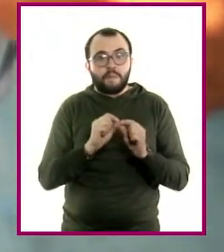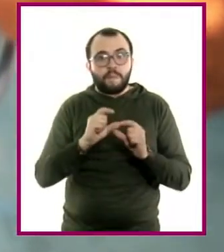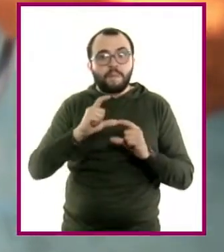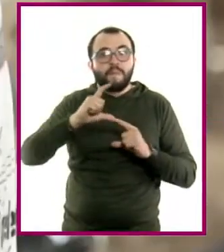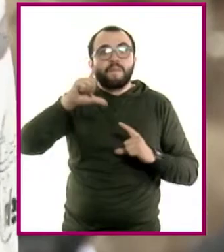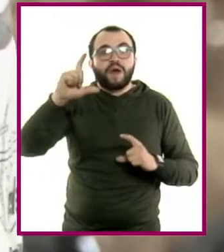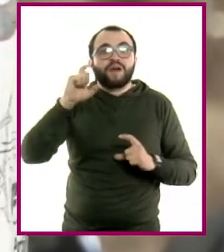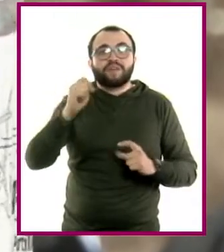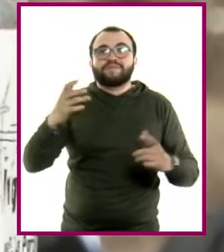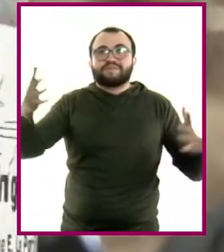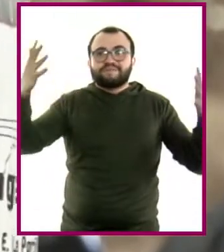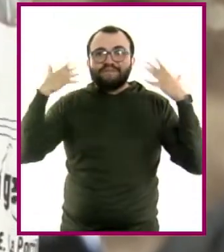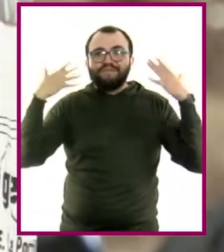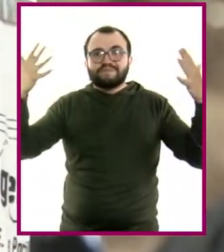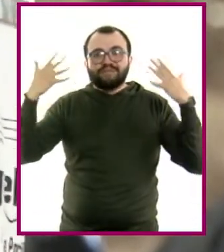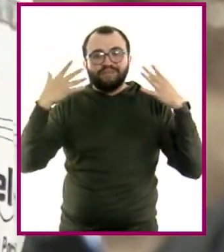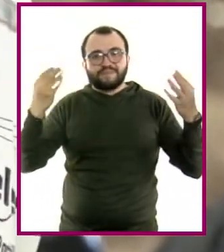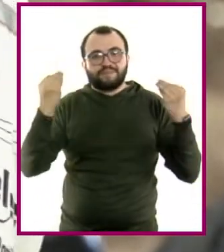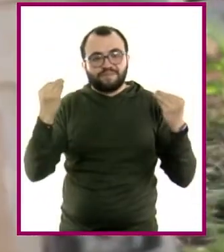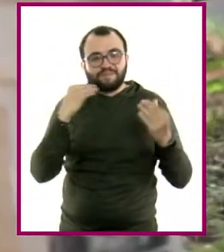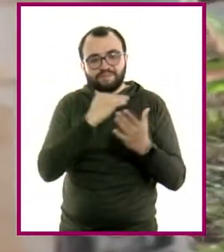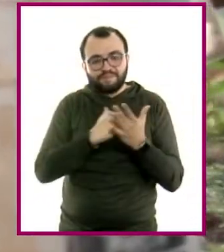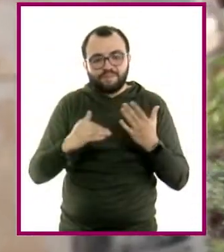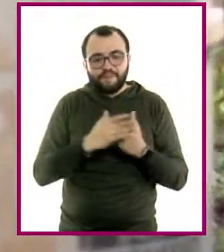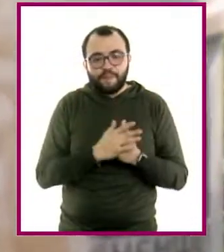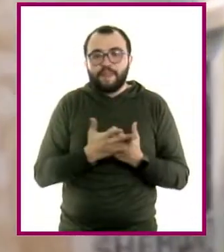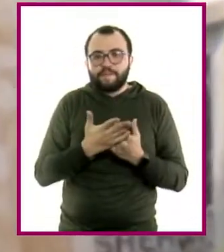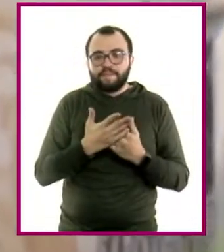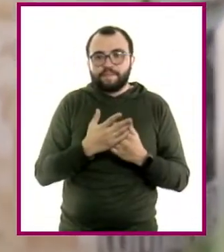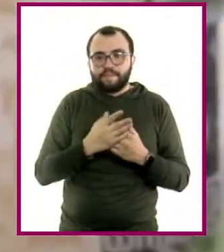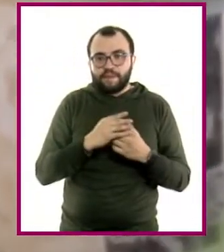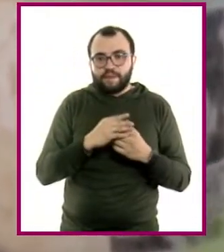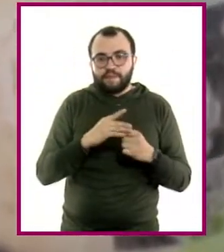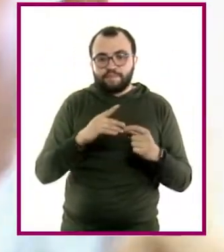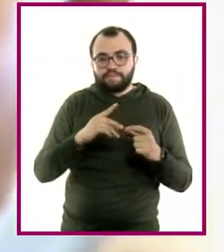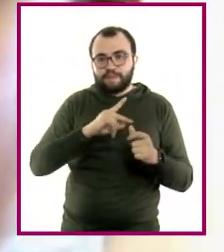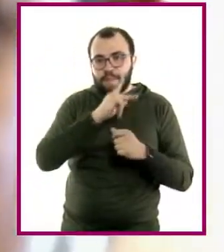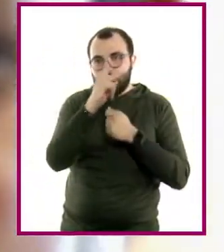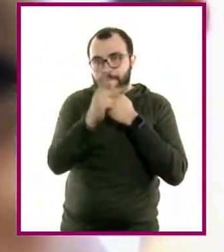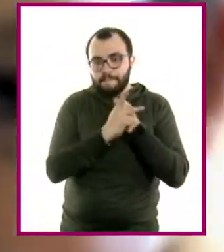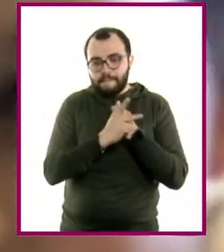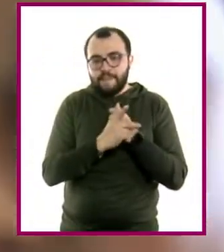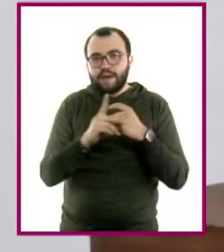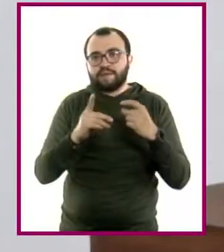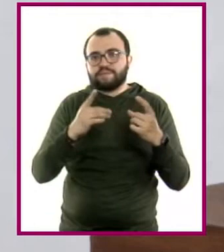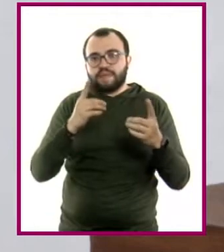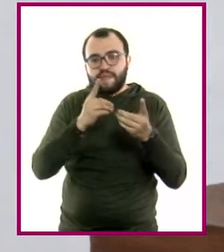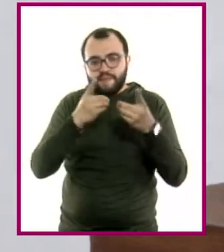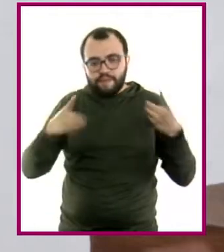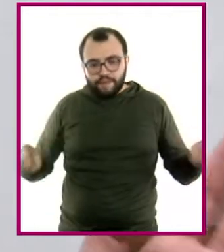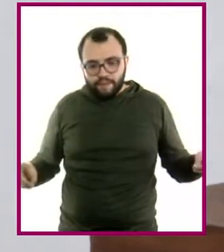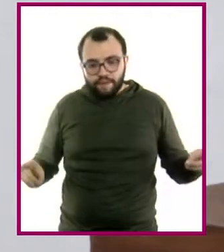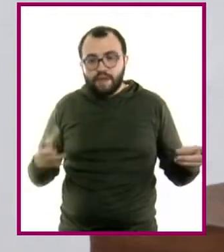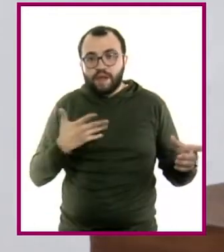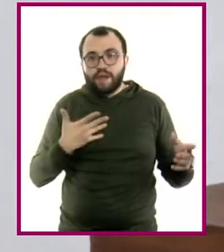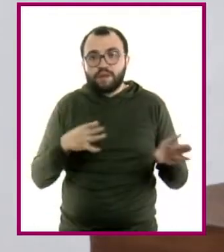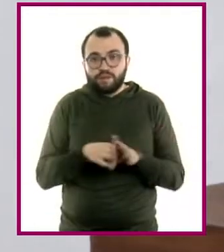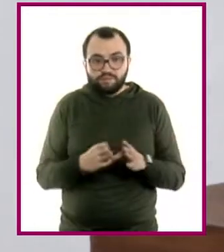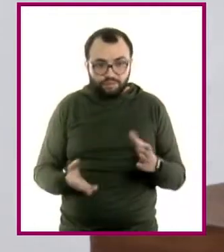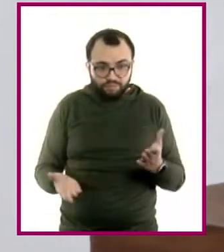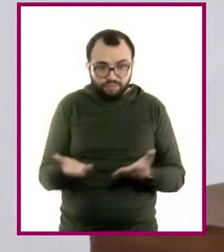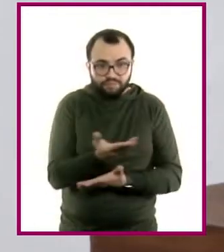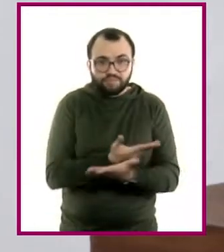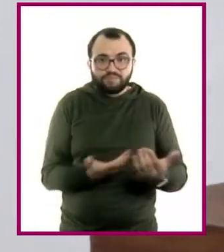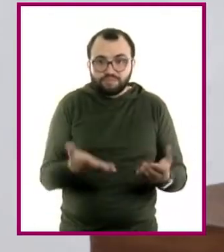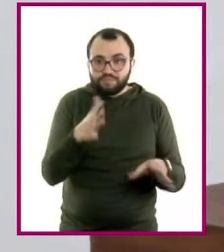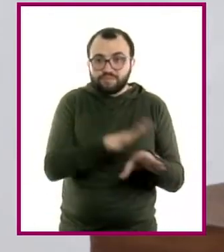temperaturas medias mundiales. En el caso de los países en desarrollo, donde los sectores alimentario y agrícola contribuyen de manera